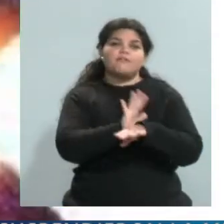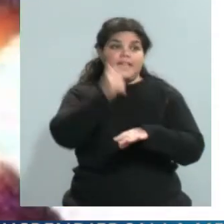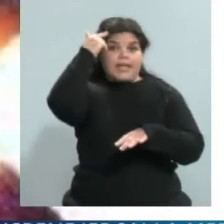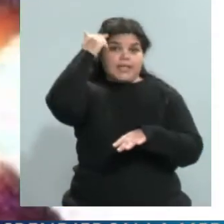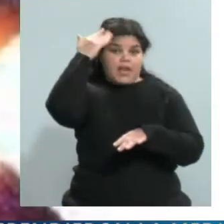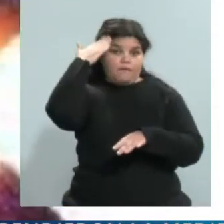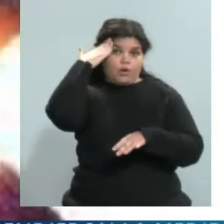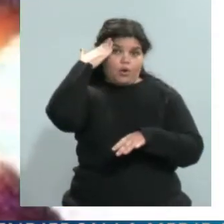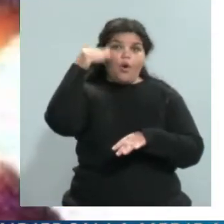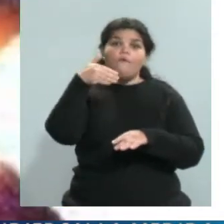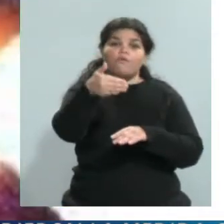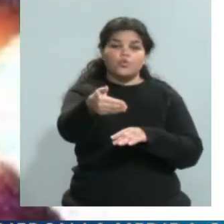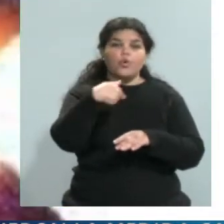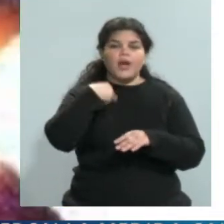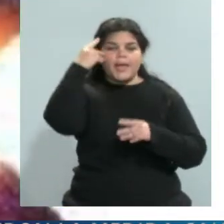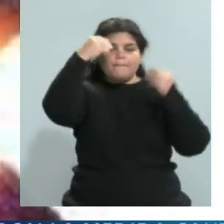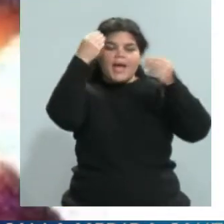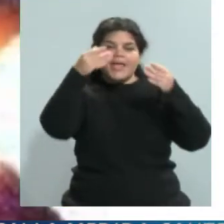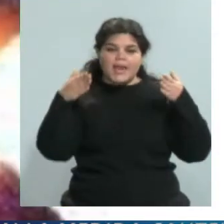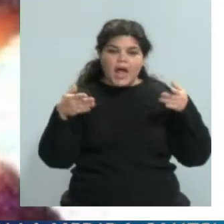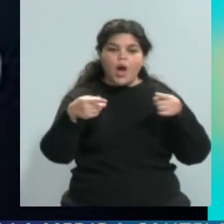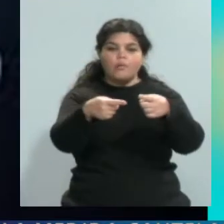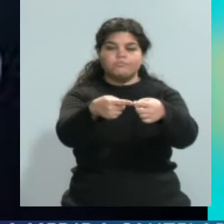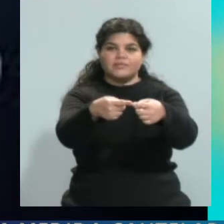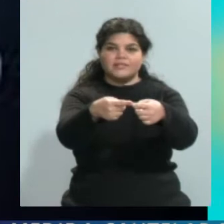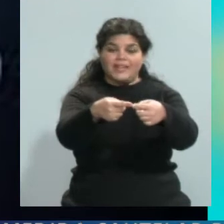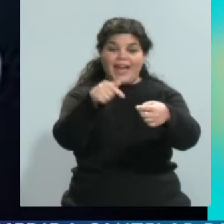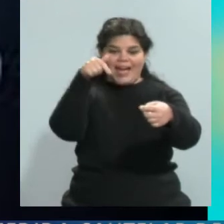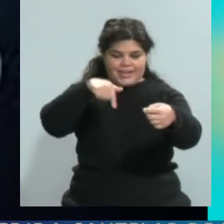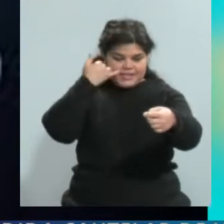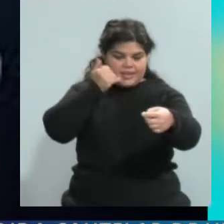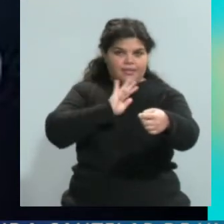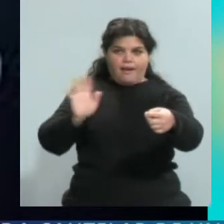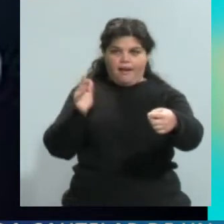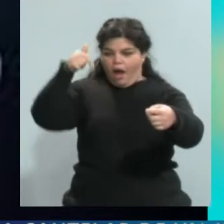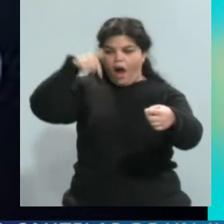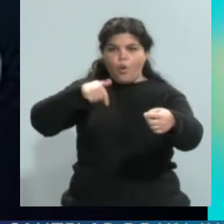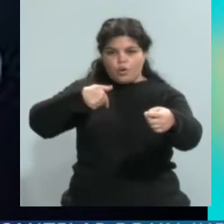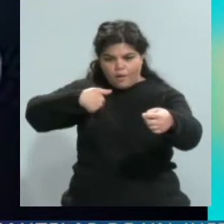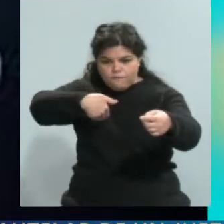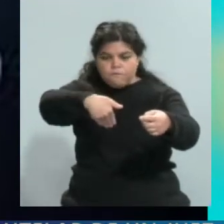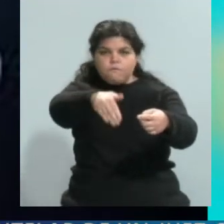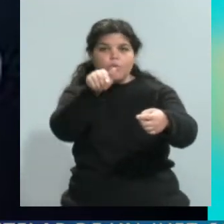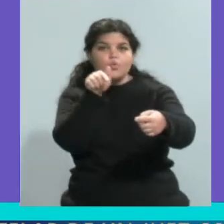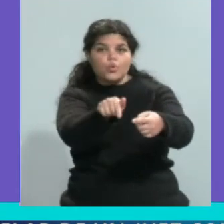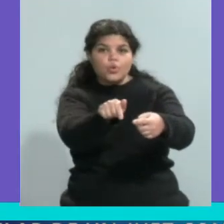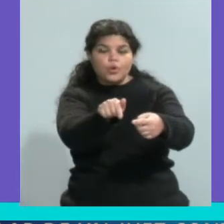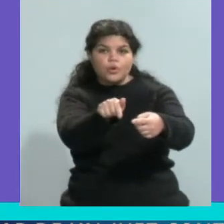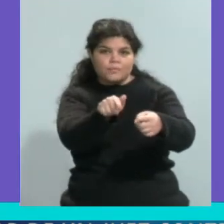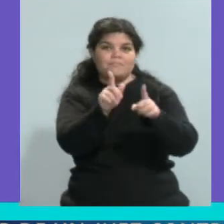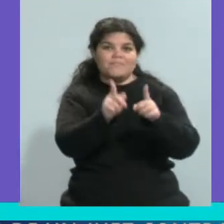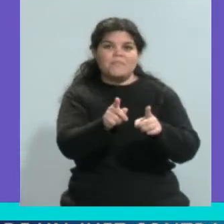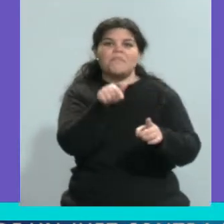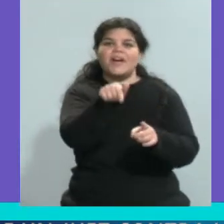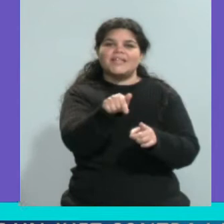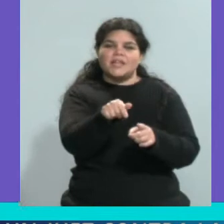vida. Claro. ¿Bien? Y desde ese ángulo, ya lo mencionaste, es como trabajamos para llevarte a un plano de la realidad